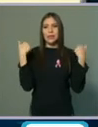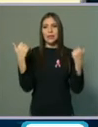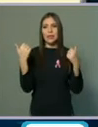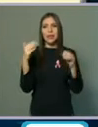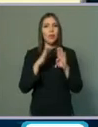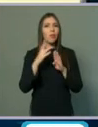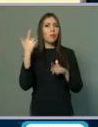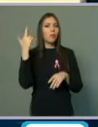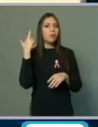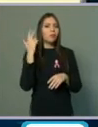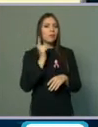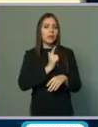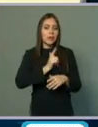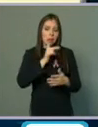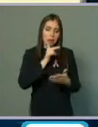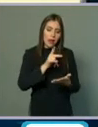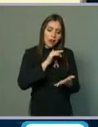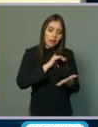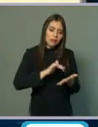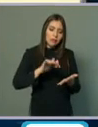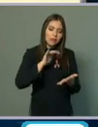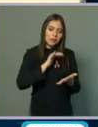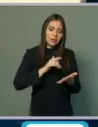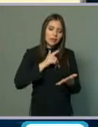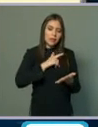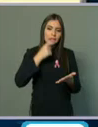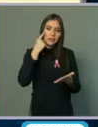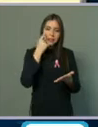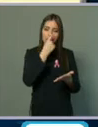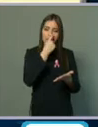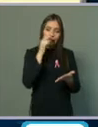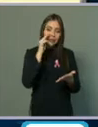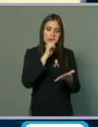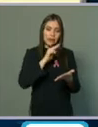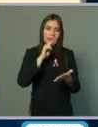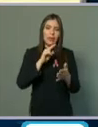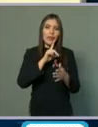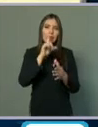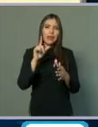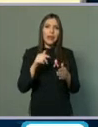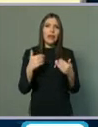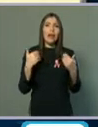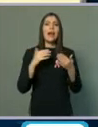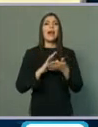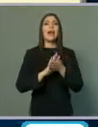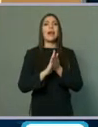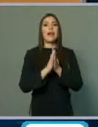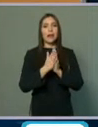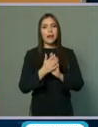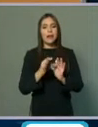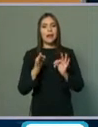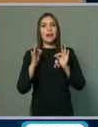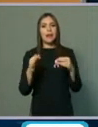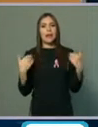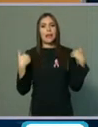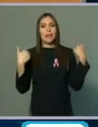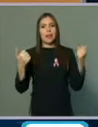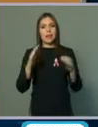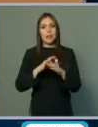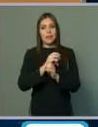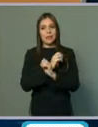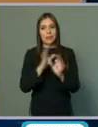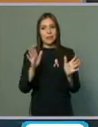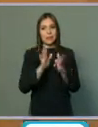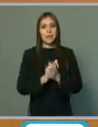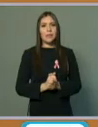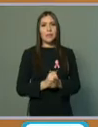gozo de la palabra y de ahí ya seguramente vamos a brincar a entender. Y creo yo también que Ali Chumacero tiene esa gran ventaja. Como nos